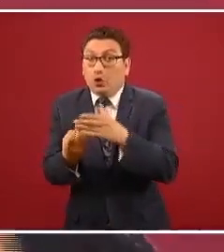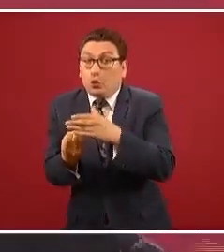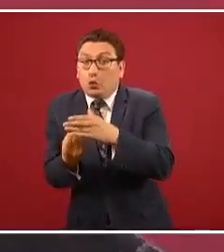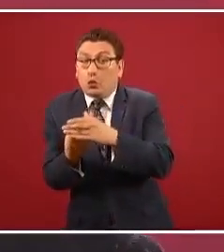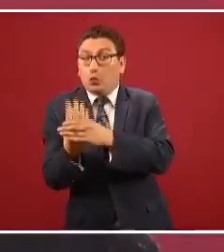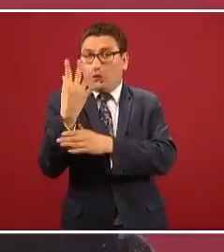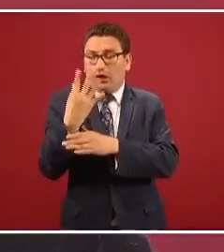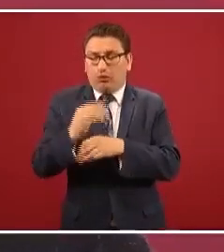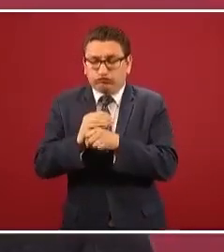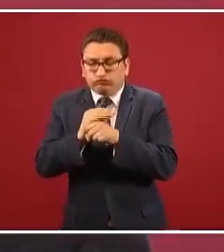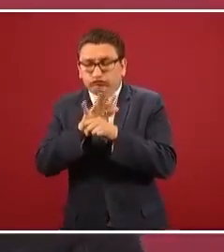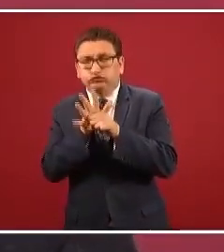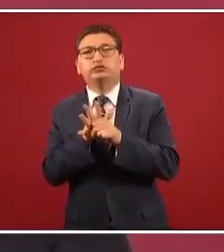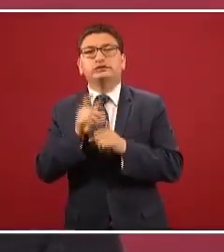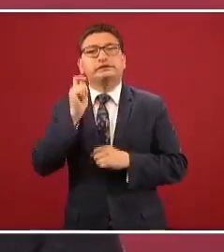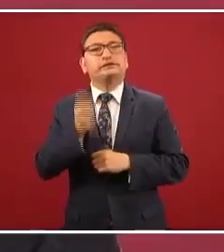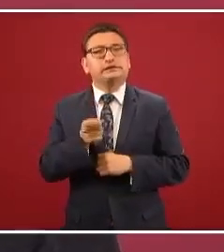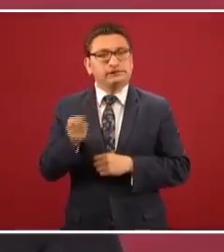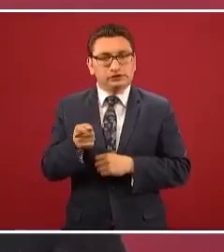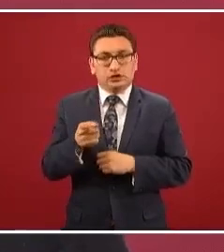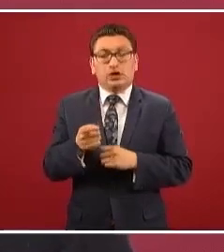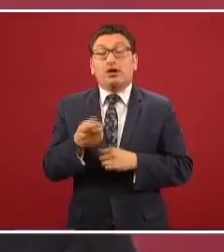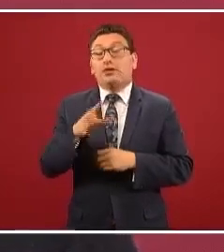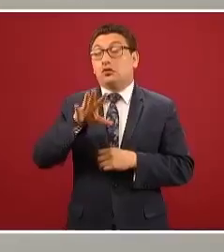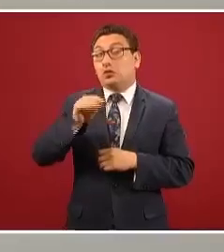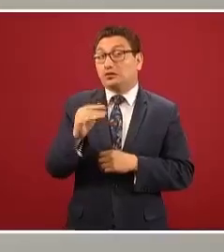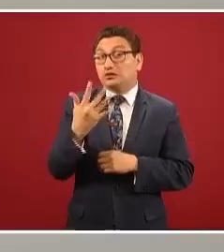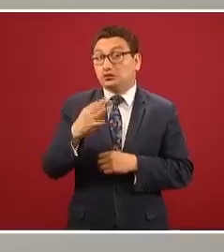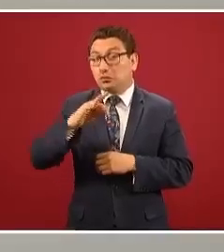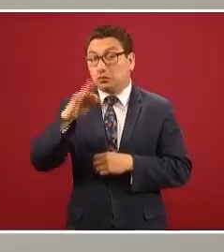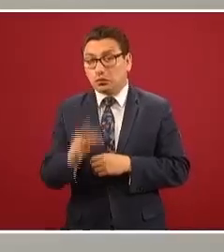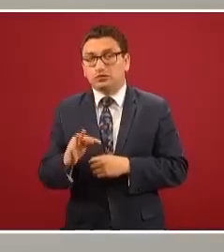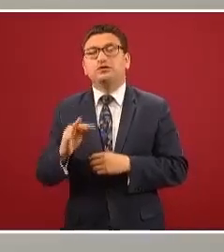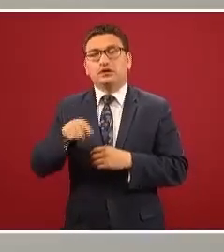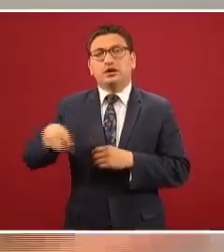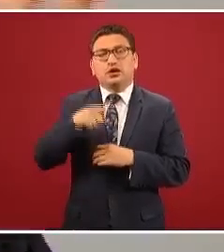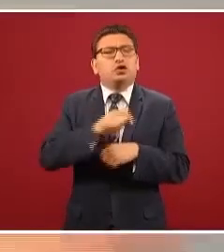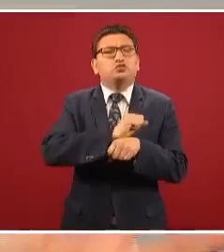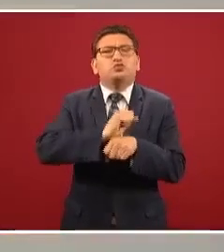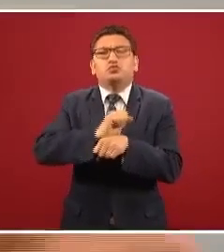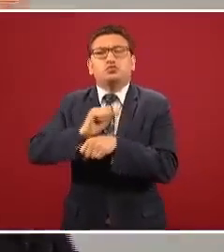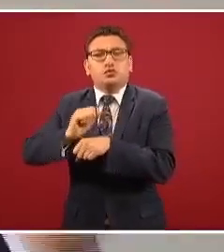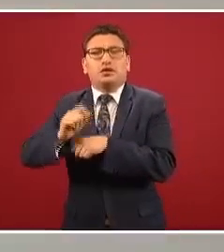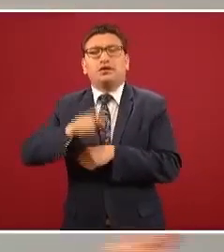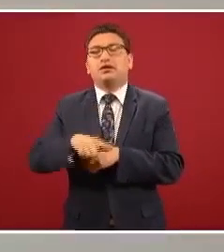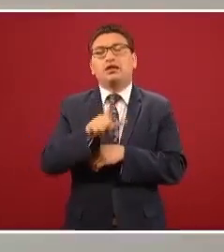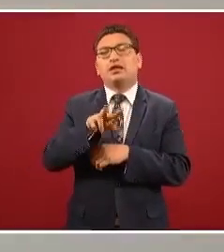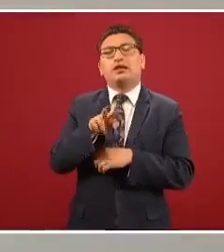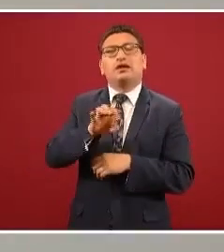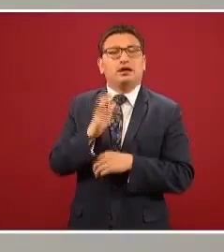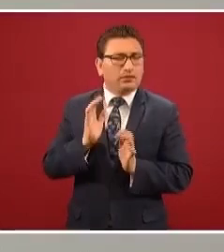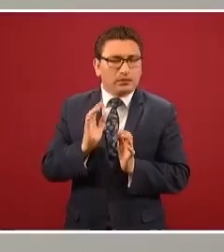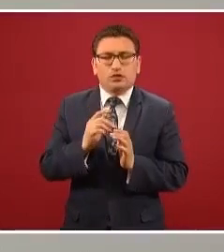produce gruesamente más del 95% de casos leves. Ese es un término médico que, aunque